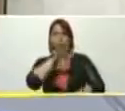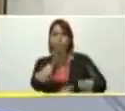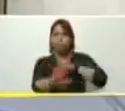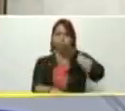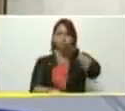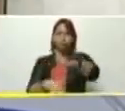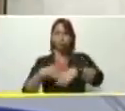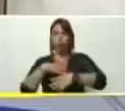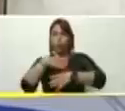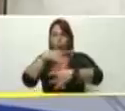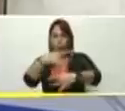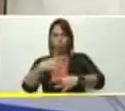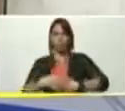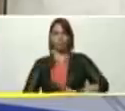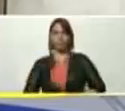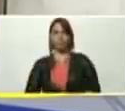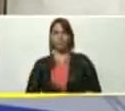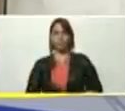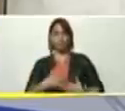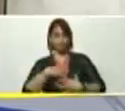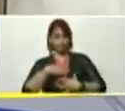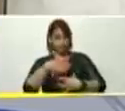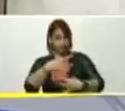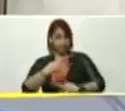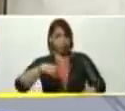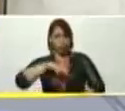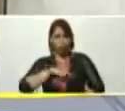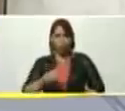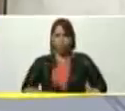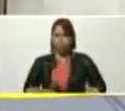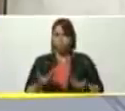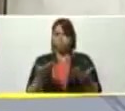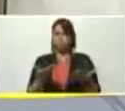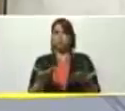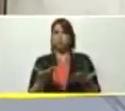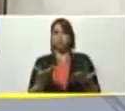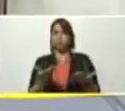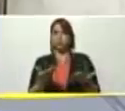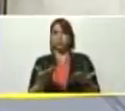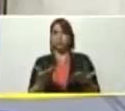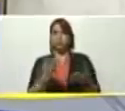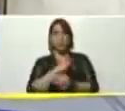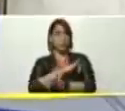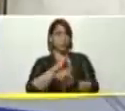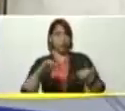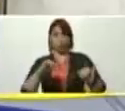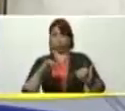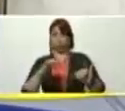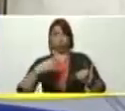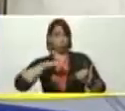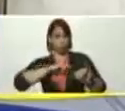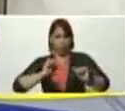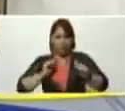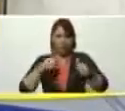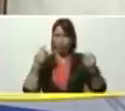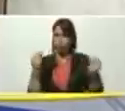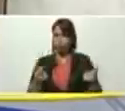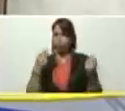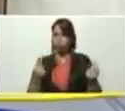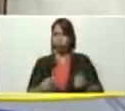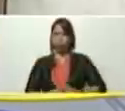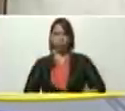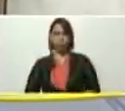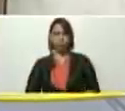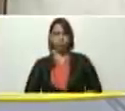interesante, interesante que estamos dando y que ya empieza a salir bien, conseguir